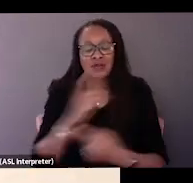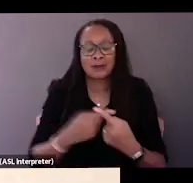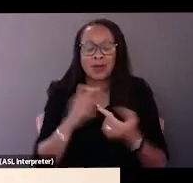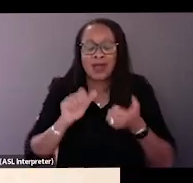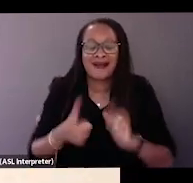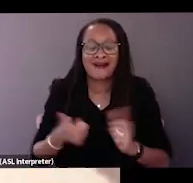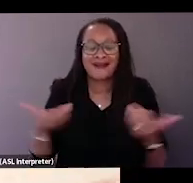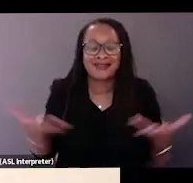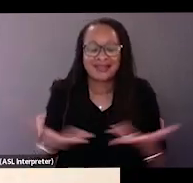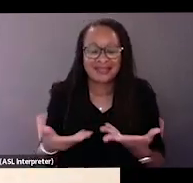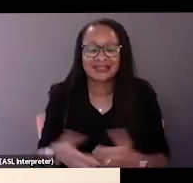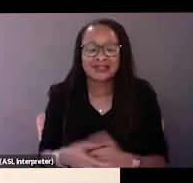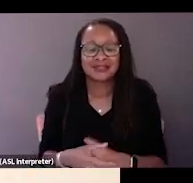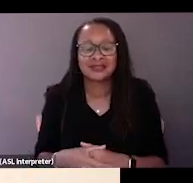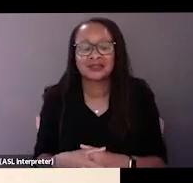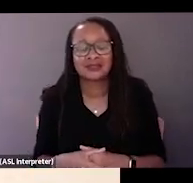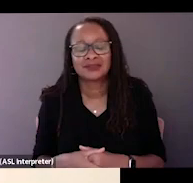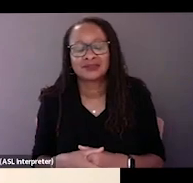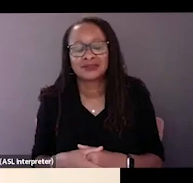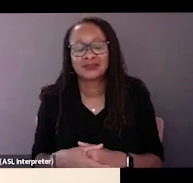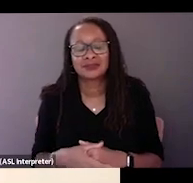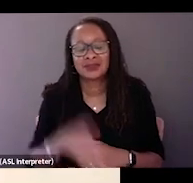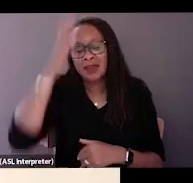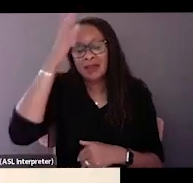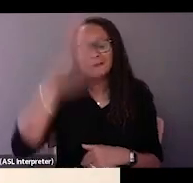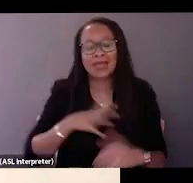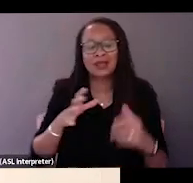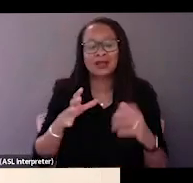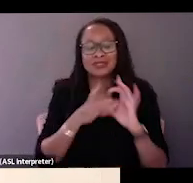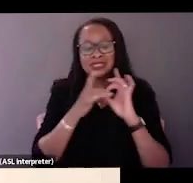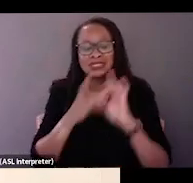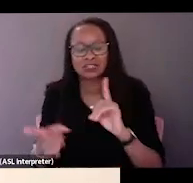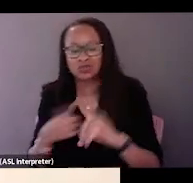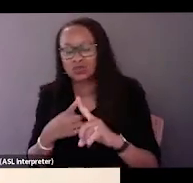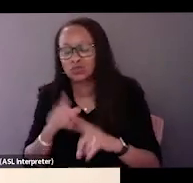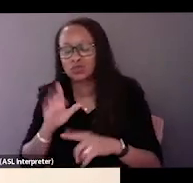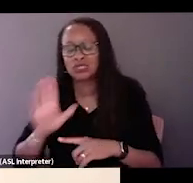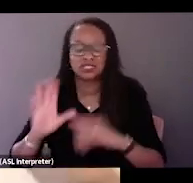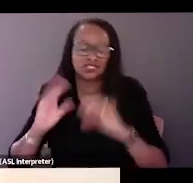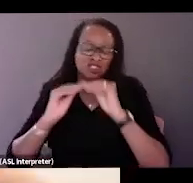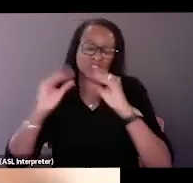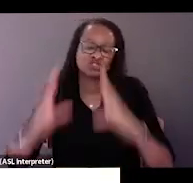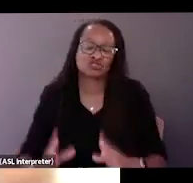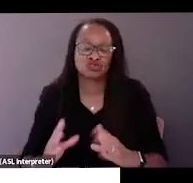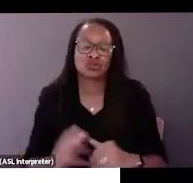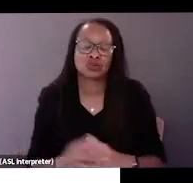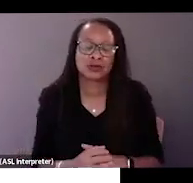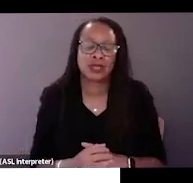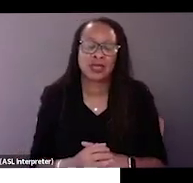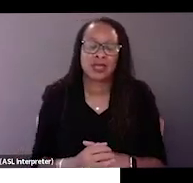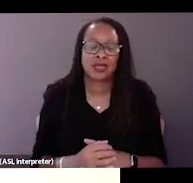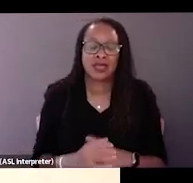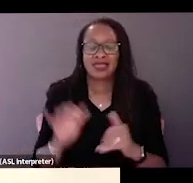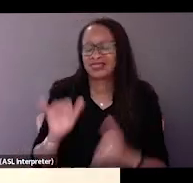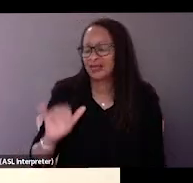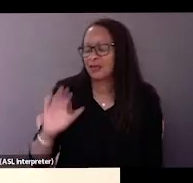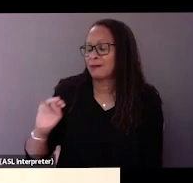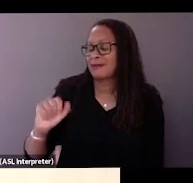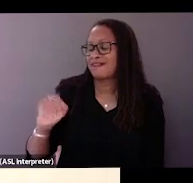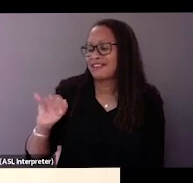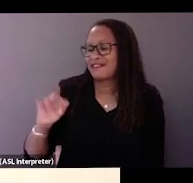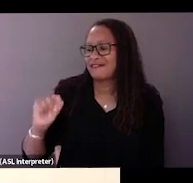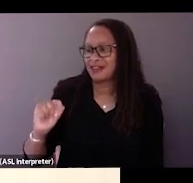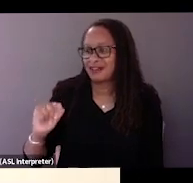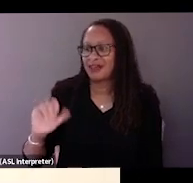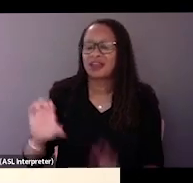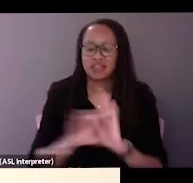con su maestra, con el personaje de Mafifa. Sentí como esto estaba ahí y